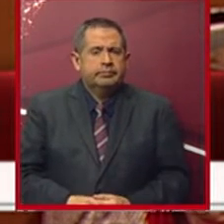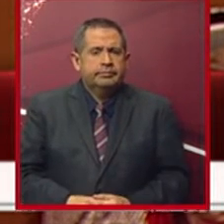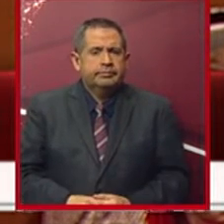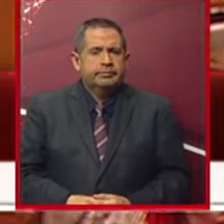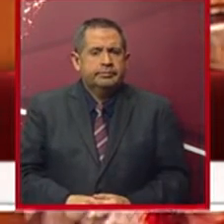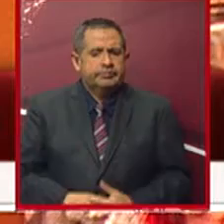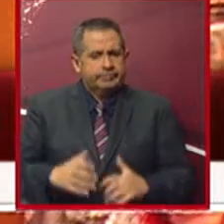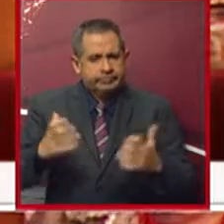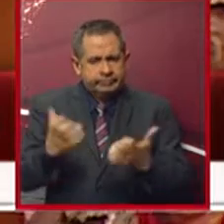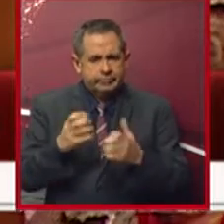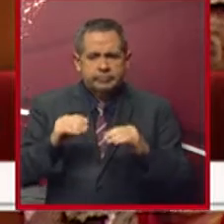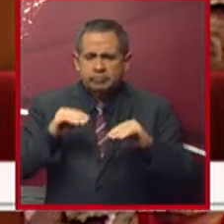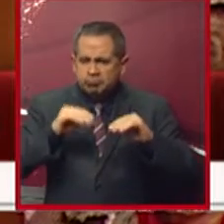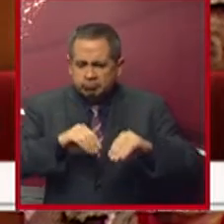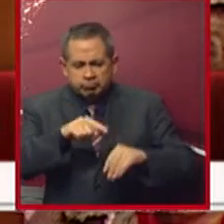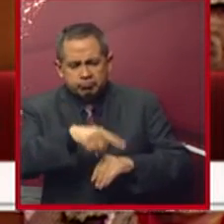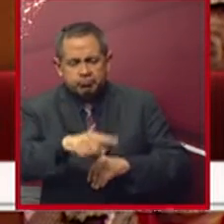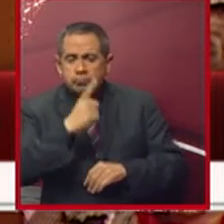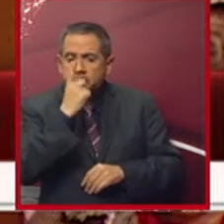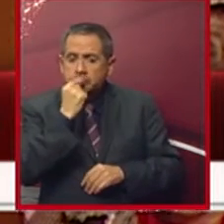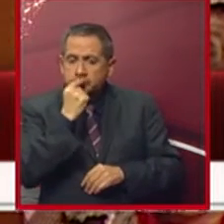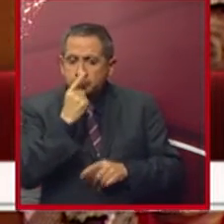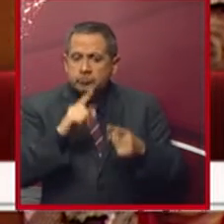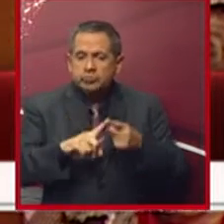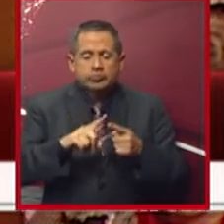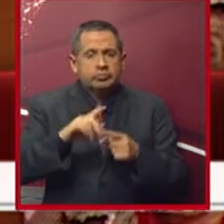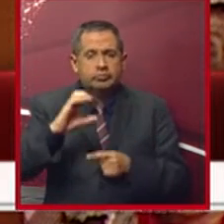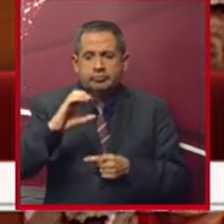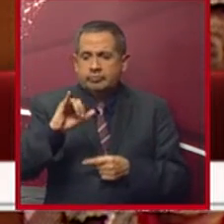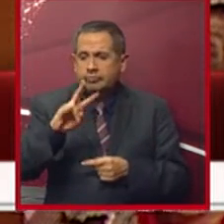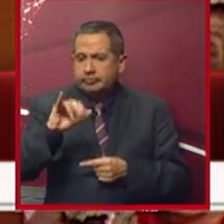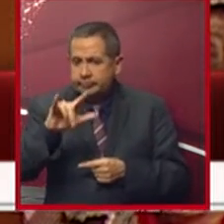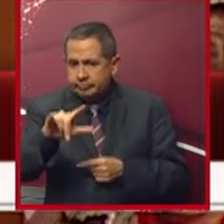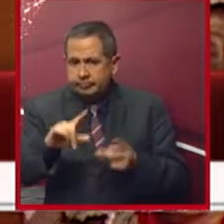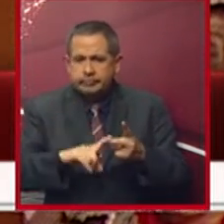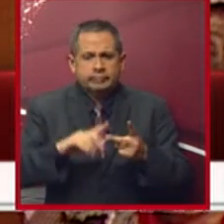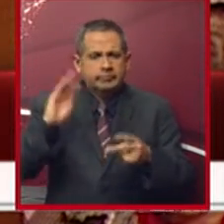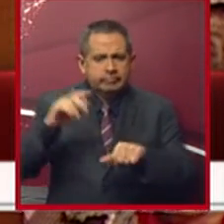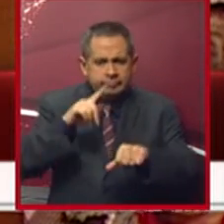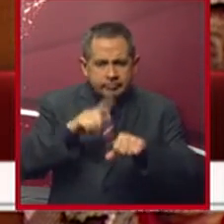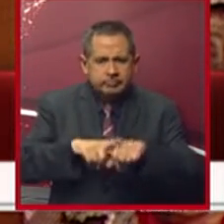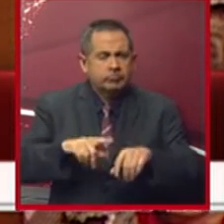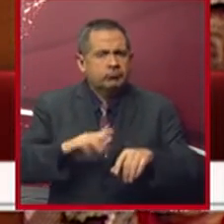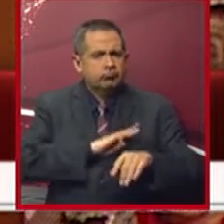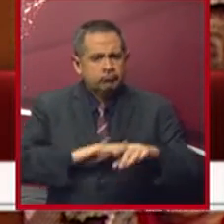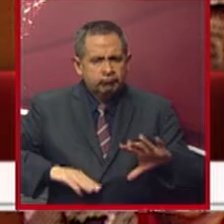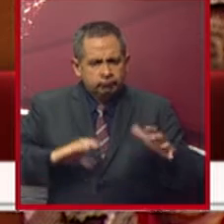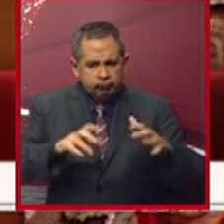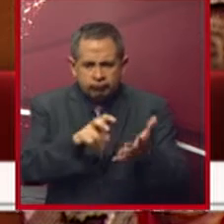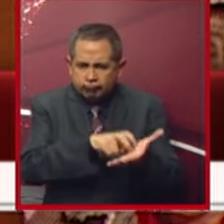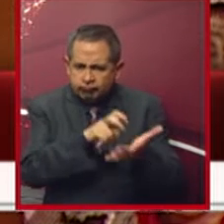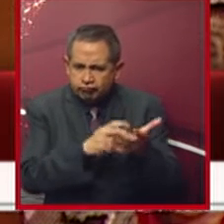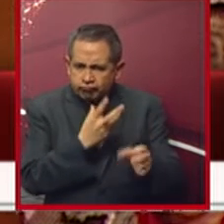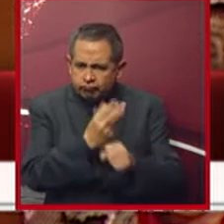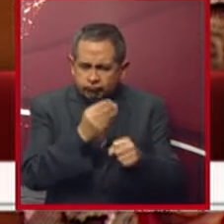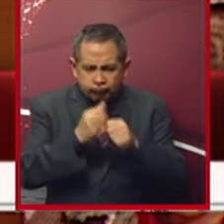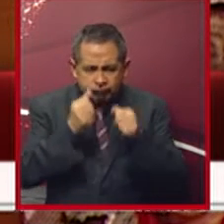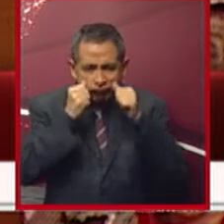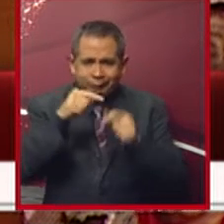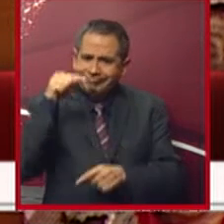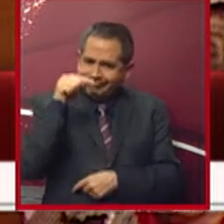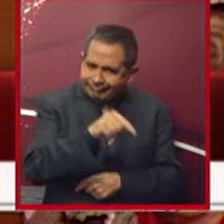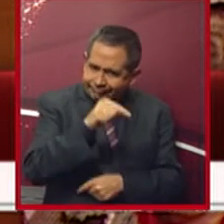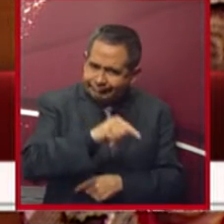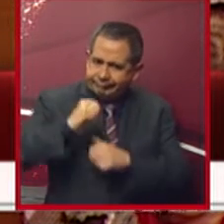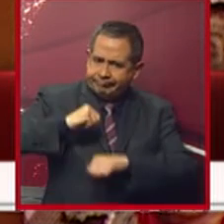Desarrollar y fortalecer a las policías e instituciones civiles, tanto federales como locales y municipales, a efecto de que sean ellas quienes asuman